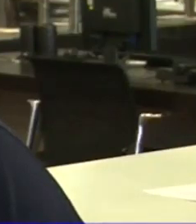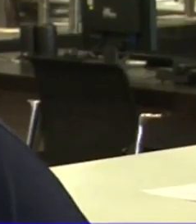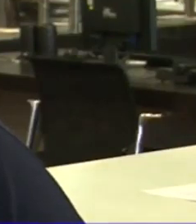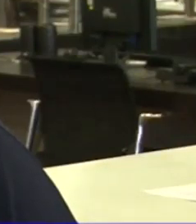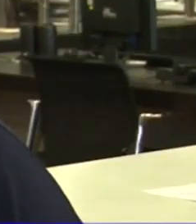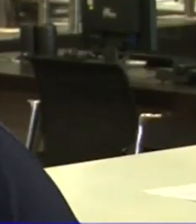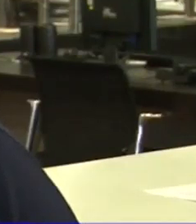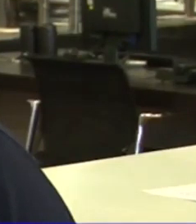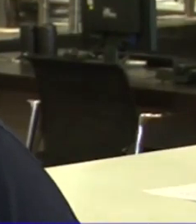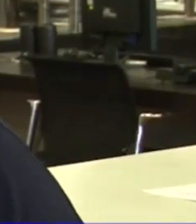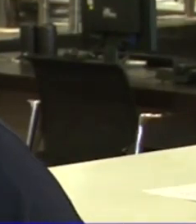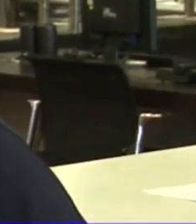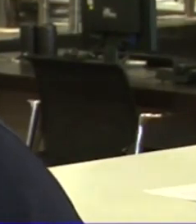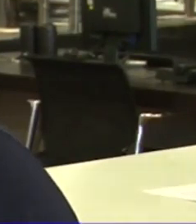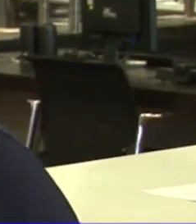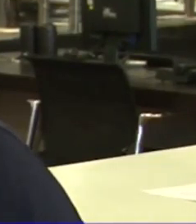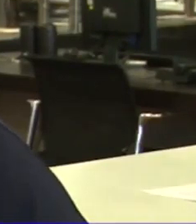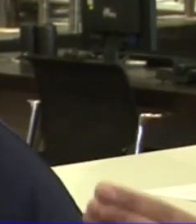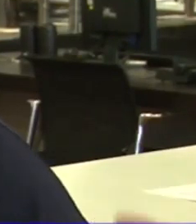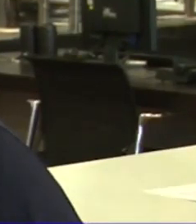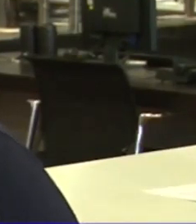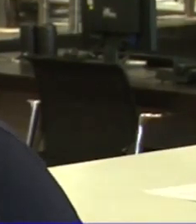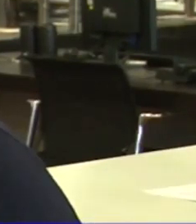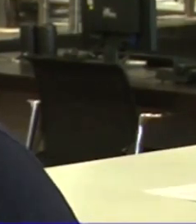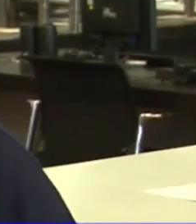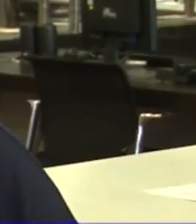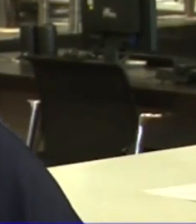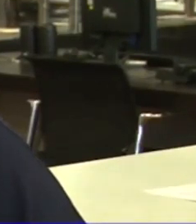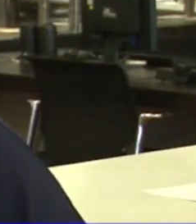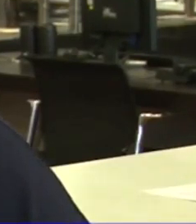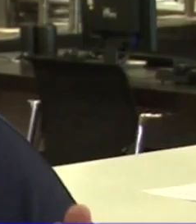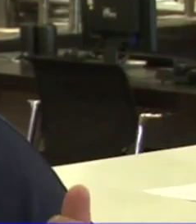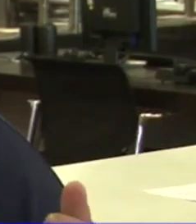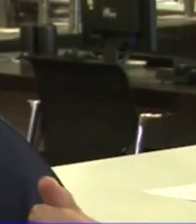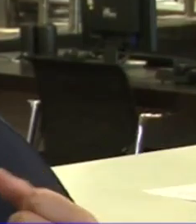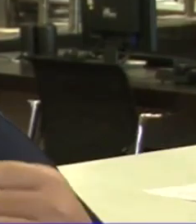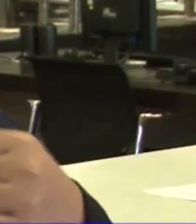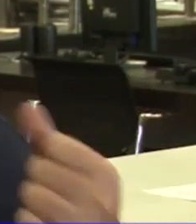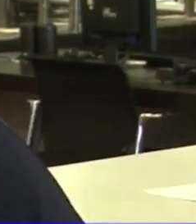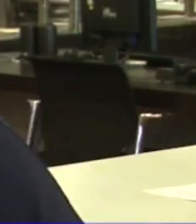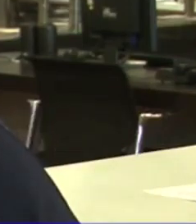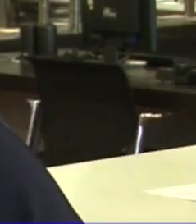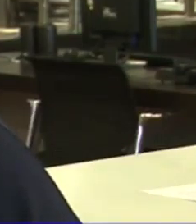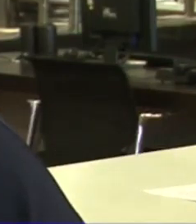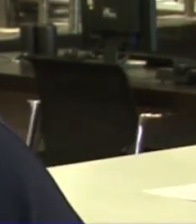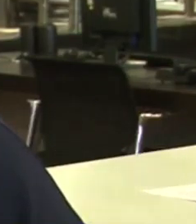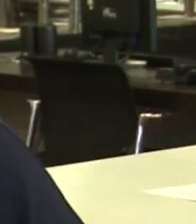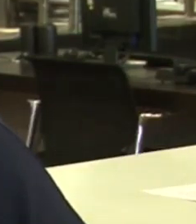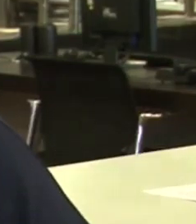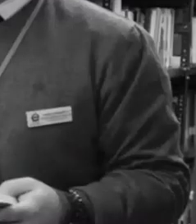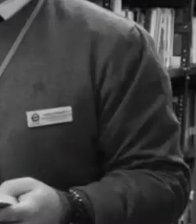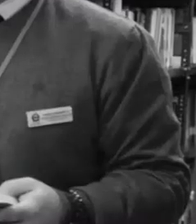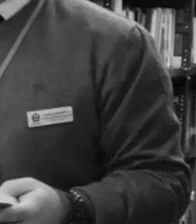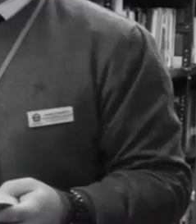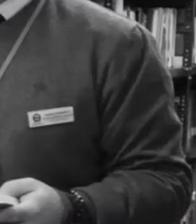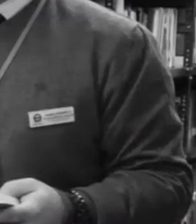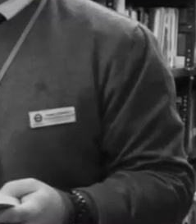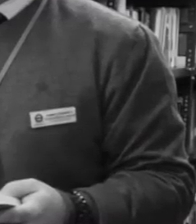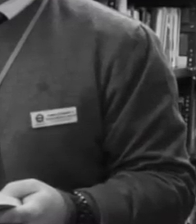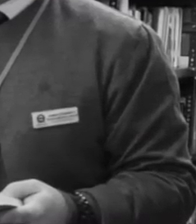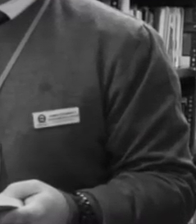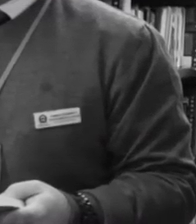trabajo lo hacía a cabalidad, minuciosamente. Como cualquier otro bibliotecólogo, uno